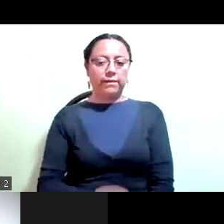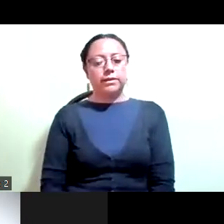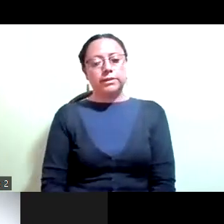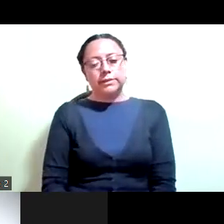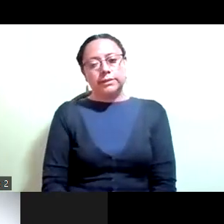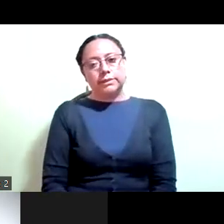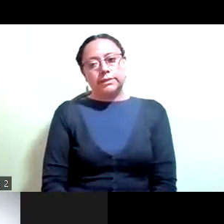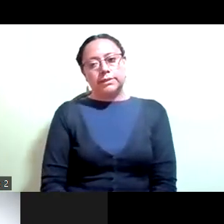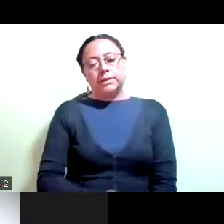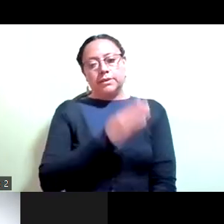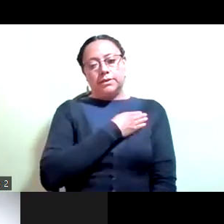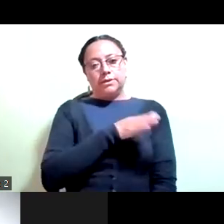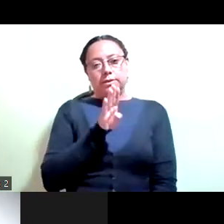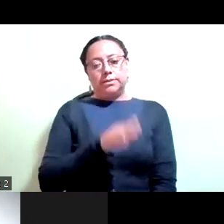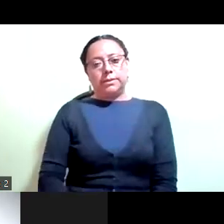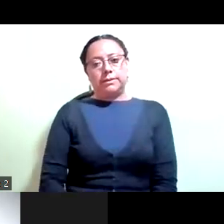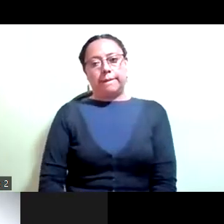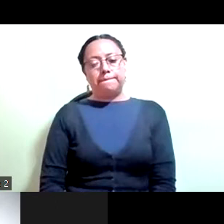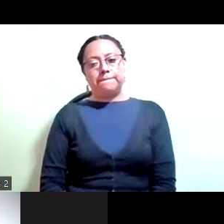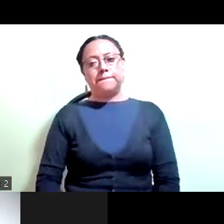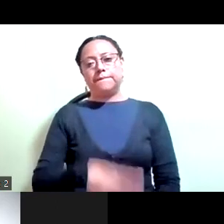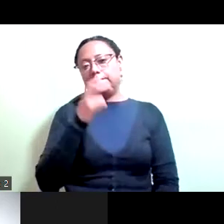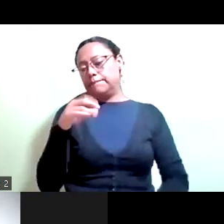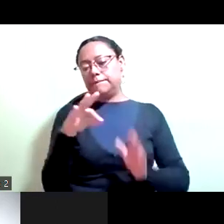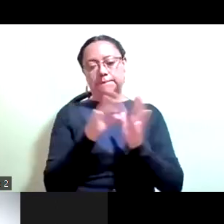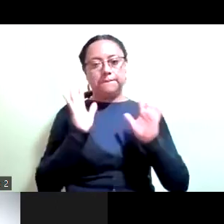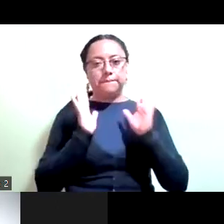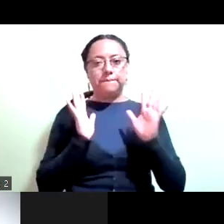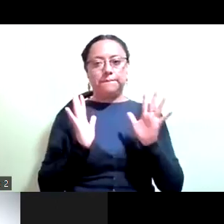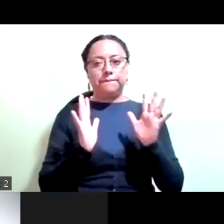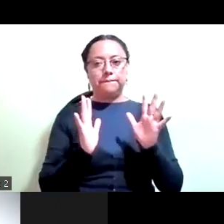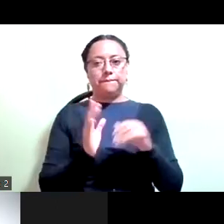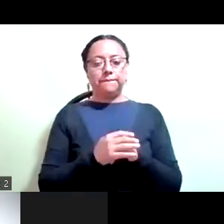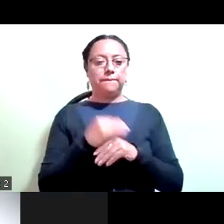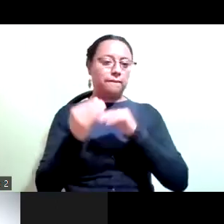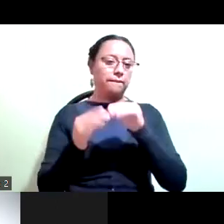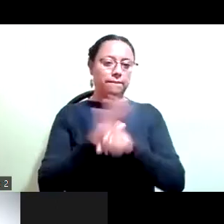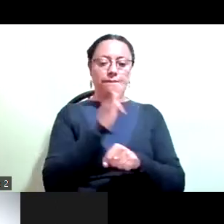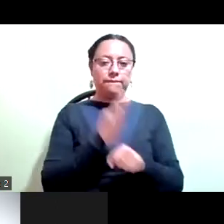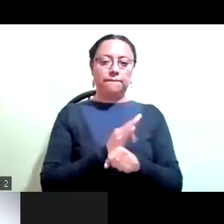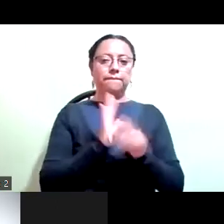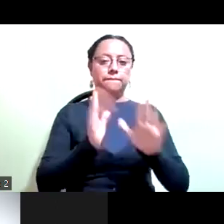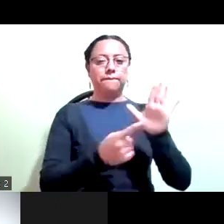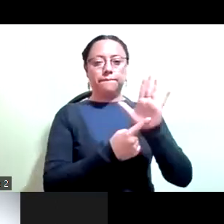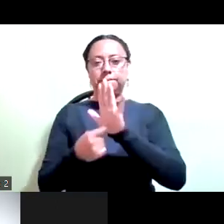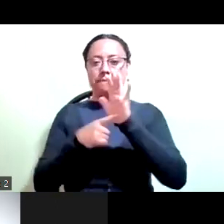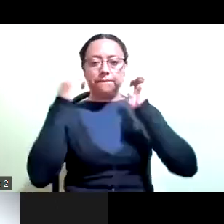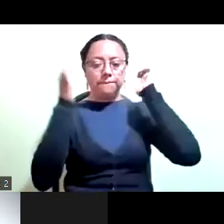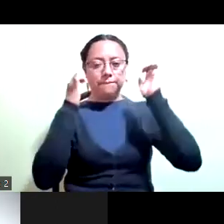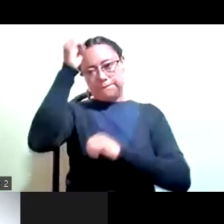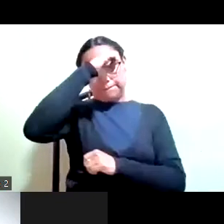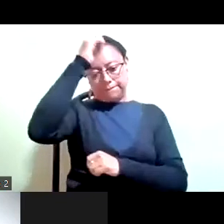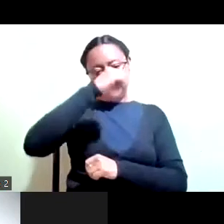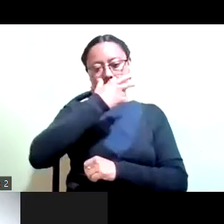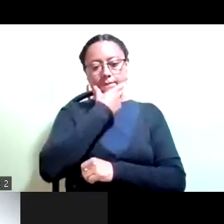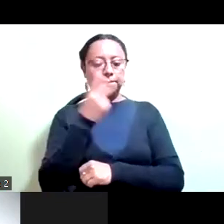Bueno, creo que también ya está suficientemente, ya se expuso la opinión del diputado Rubio, nada más para